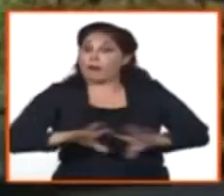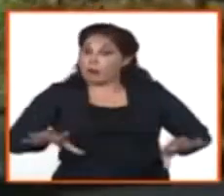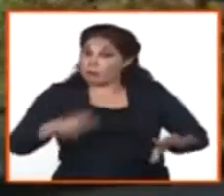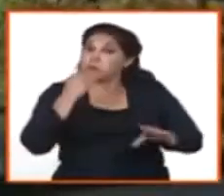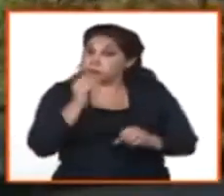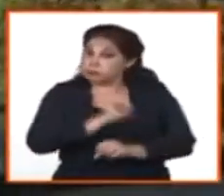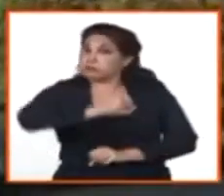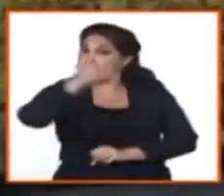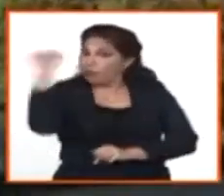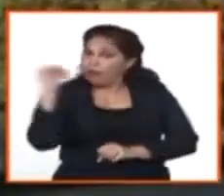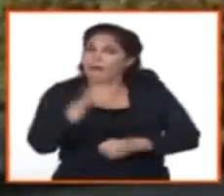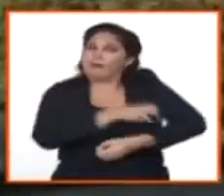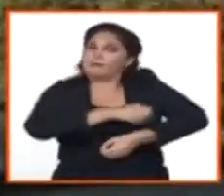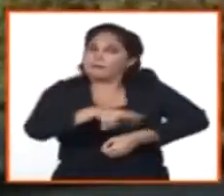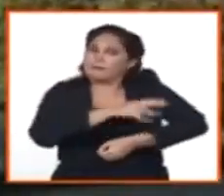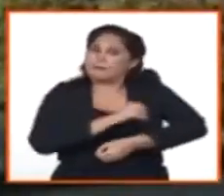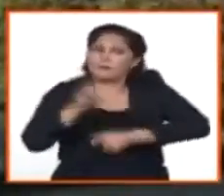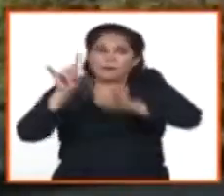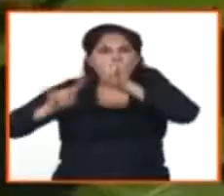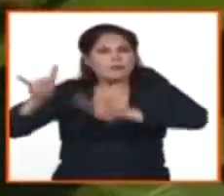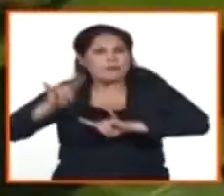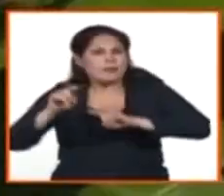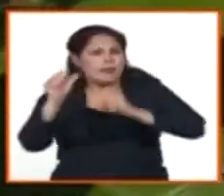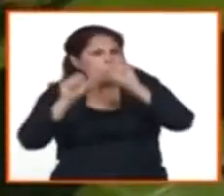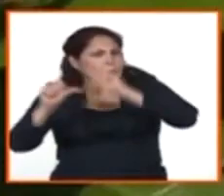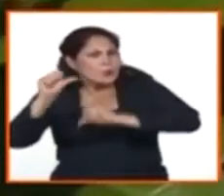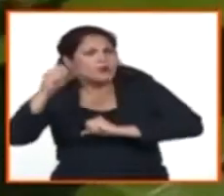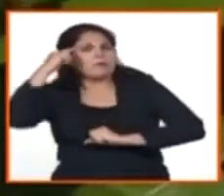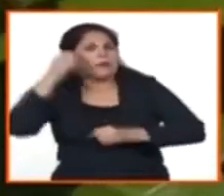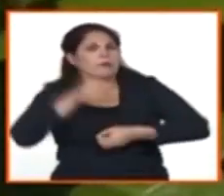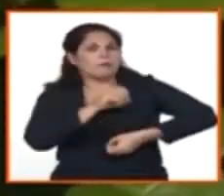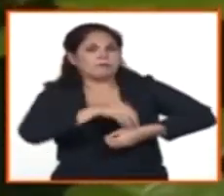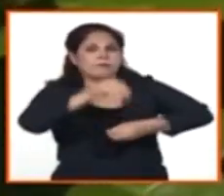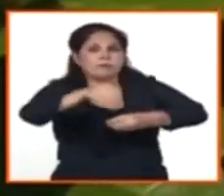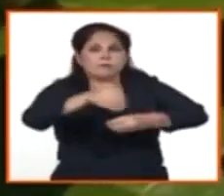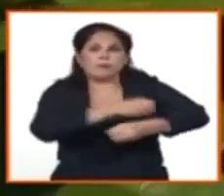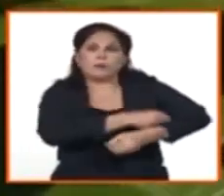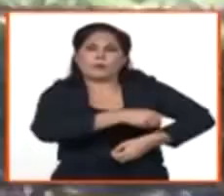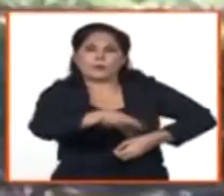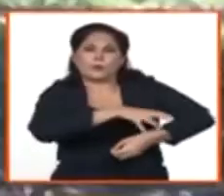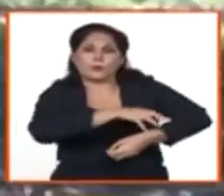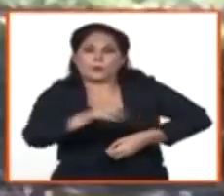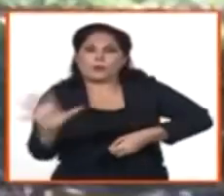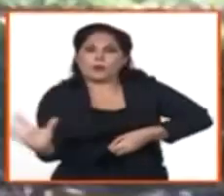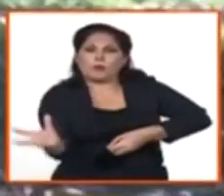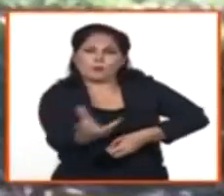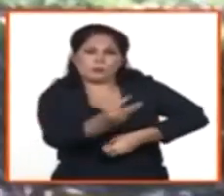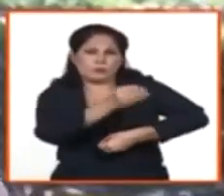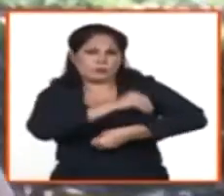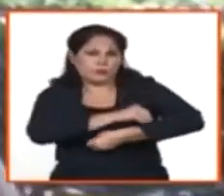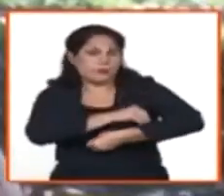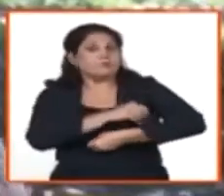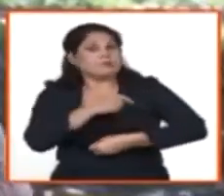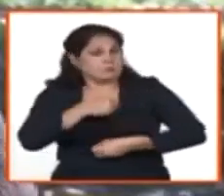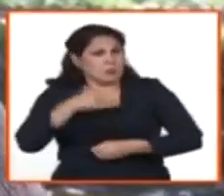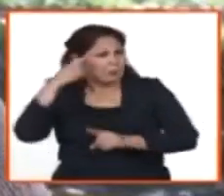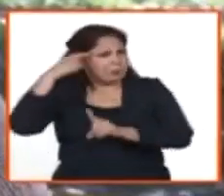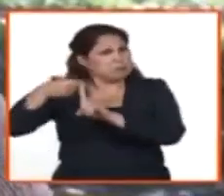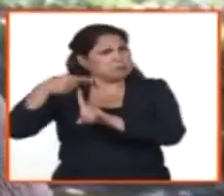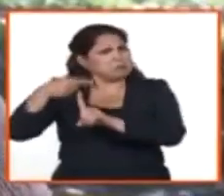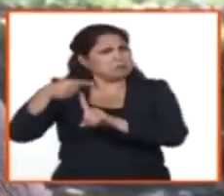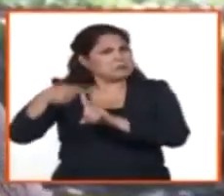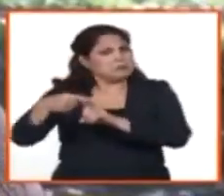lograrse aplicando ciencia y con un correcto cuidado de los cultivos. Yo siempre digo que se puede y soy muy optimista. En la vida